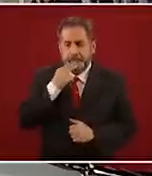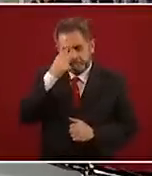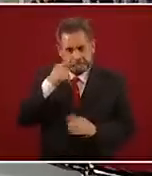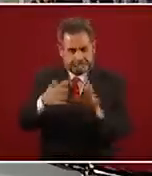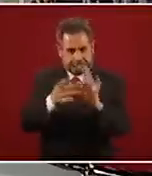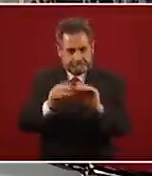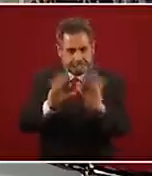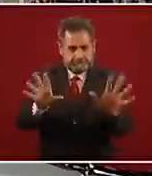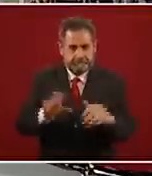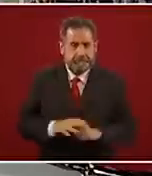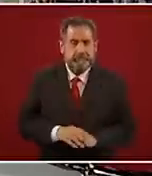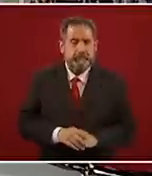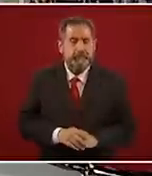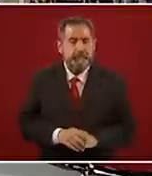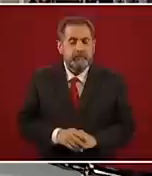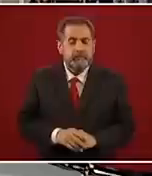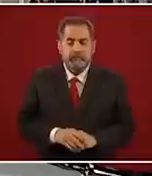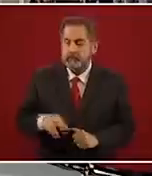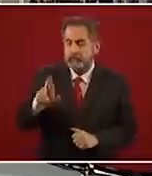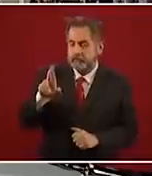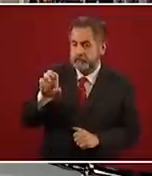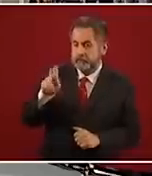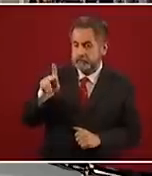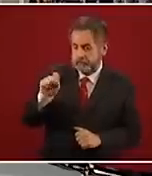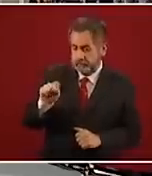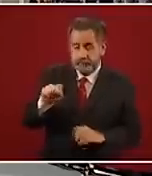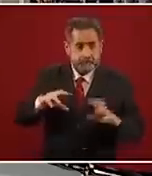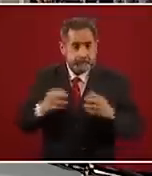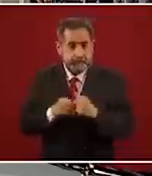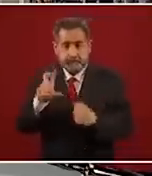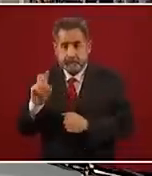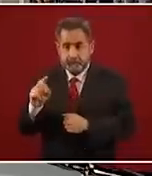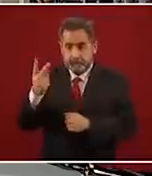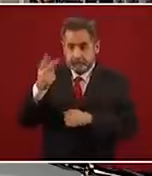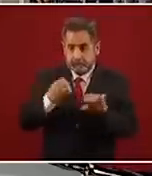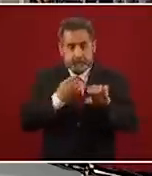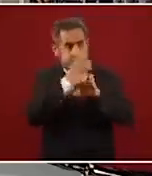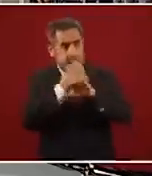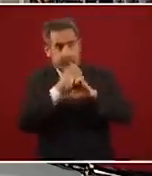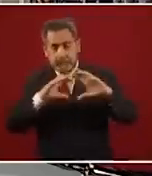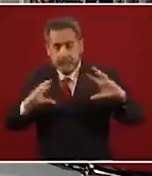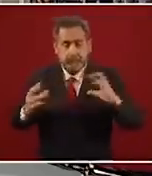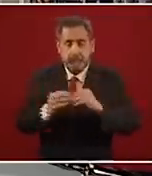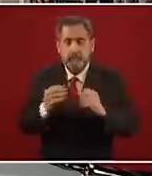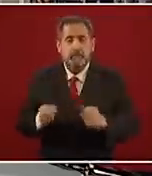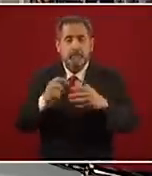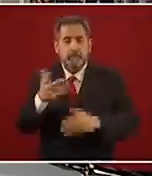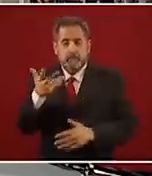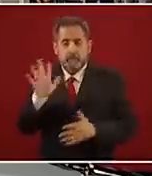aclarar. Mire, en el REPS, las 32 entidades tenían alrededor de